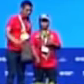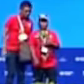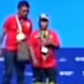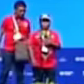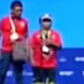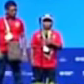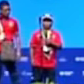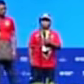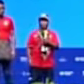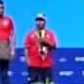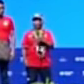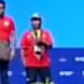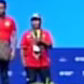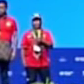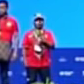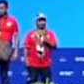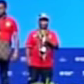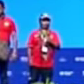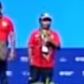día.